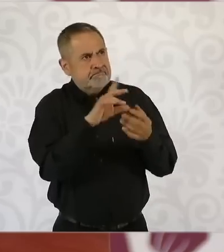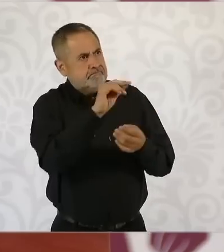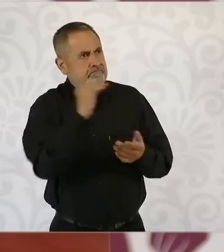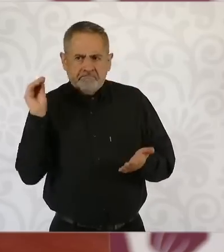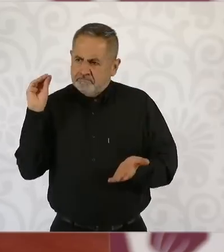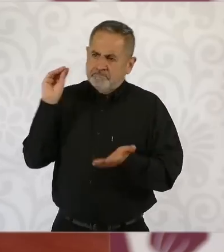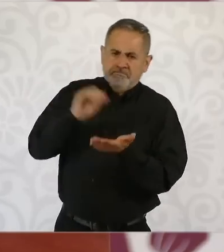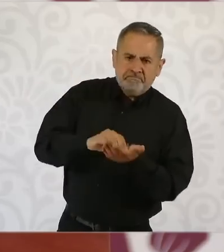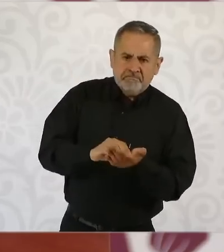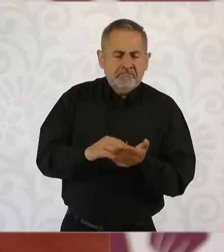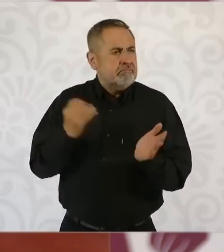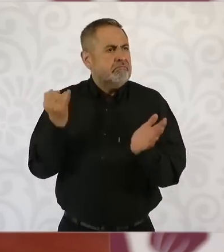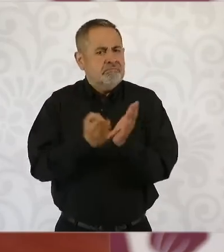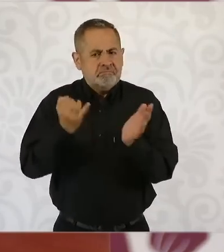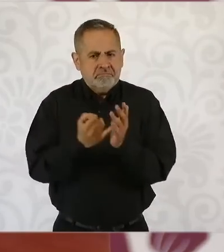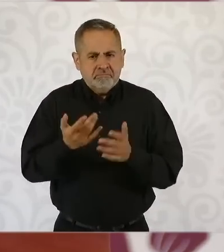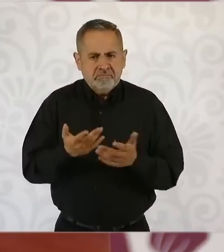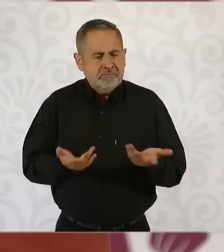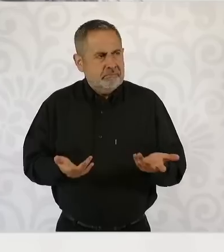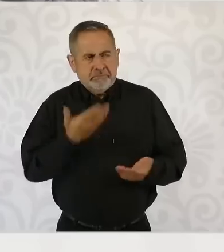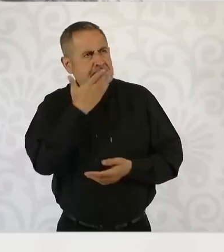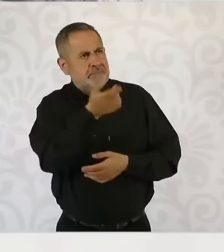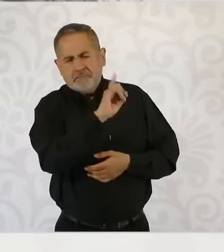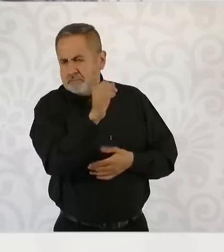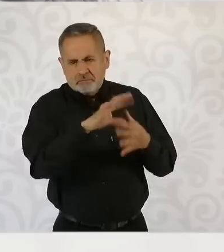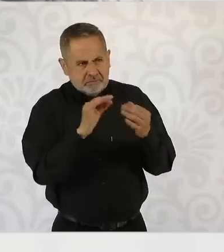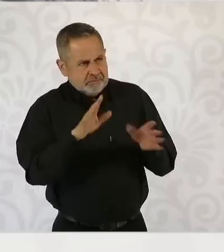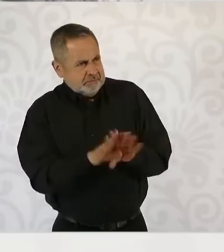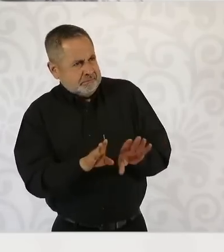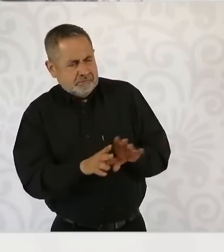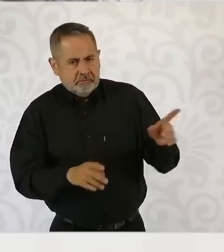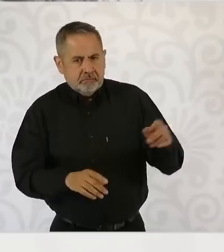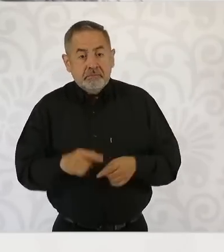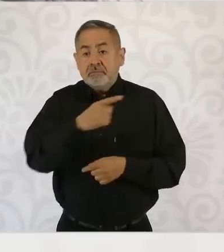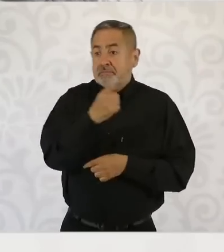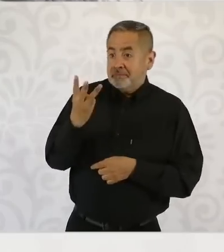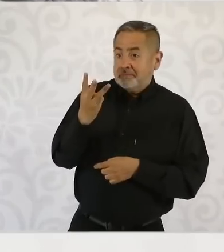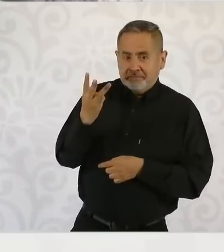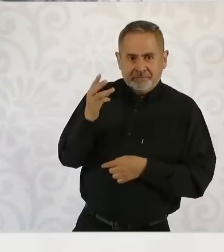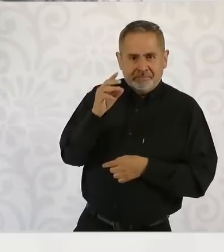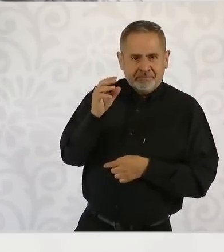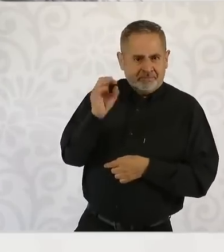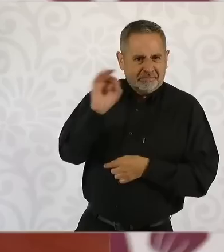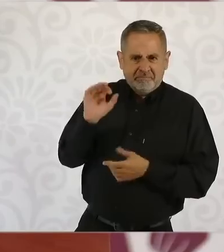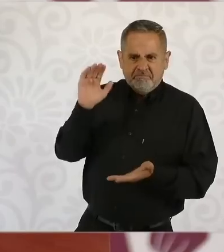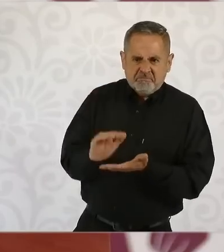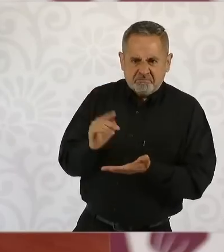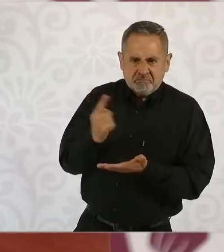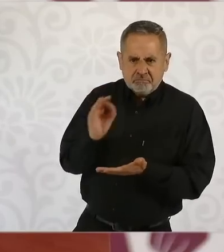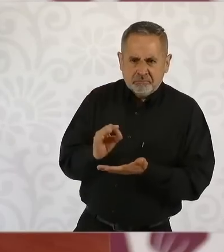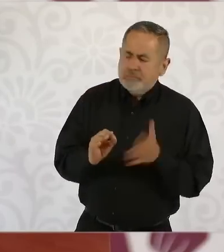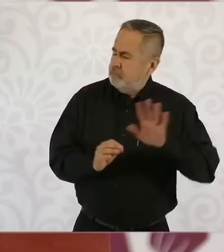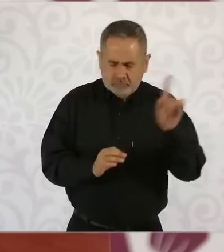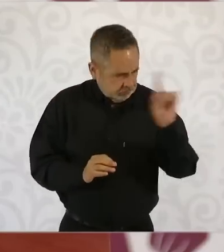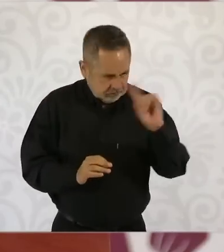impuesto a las remesas en nuestro país. Recuerden que esta reducción no solamente es importante para